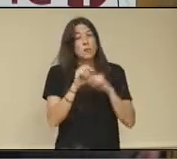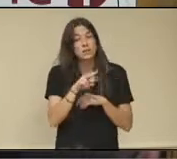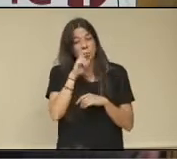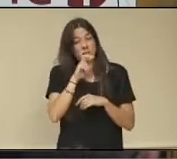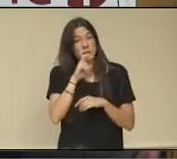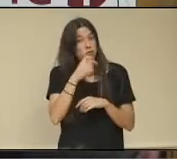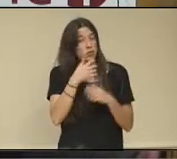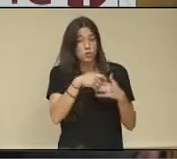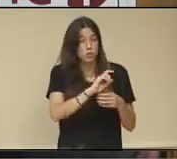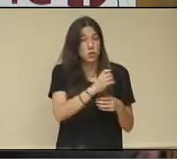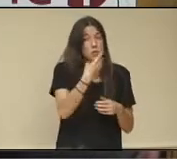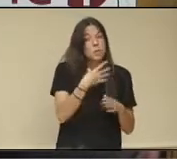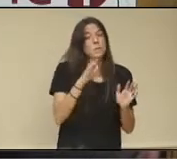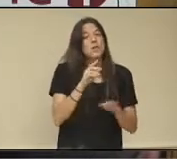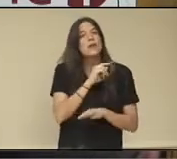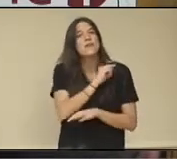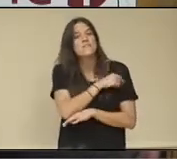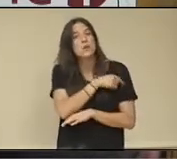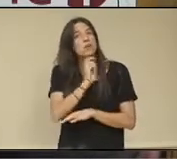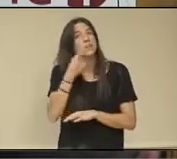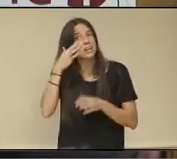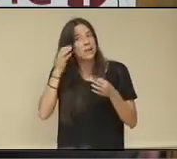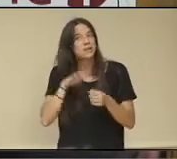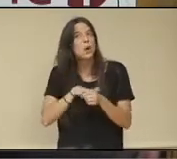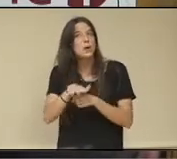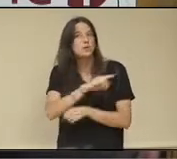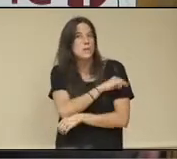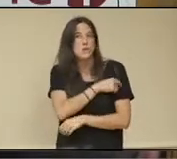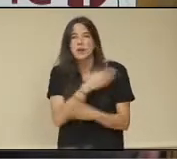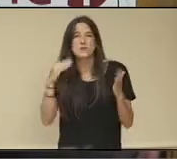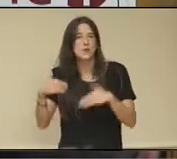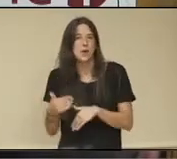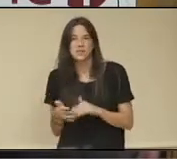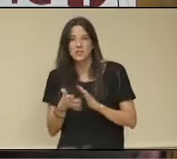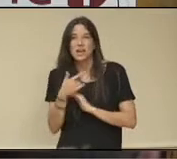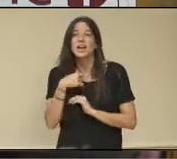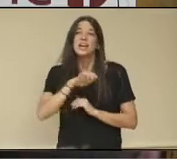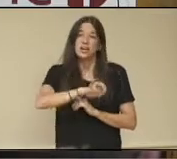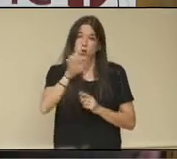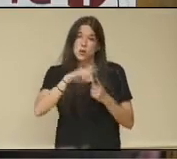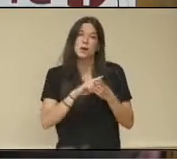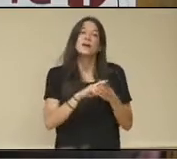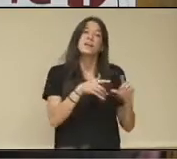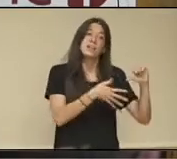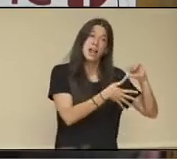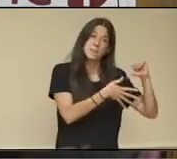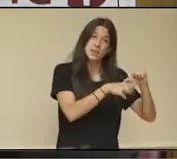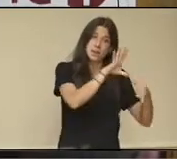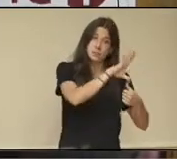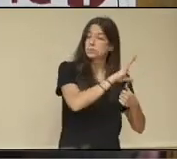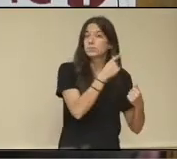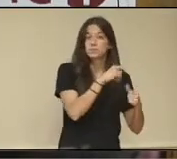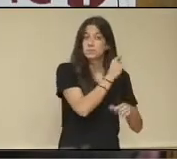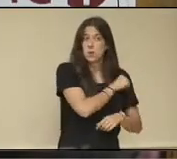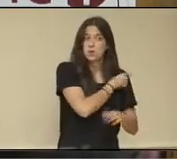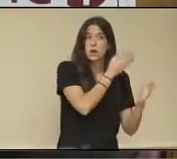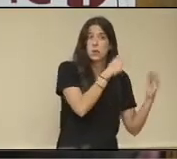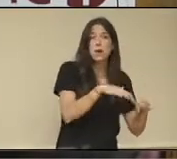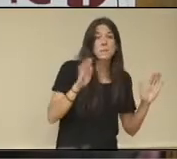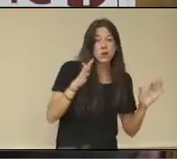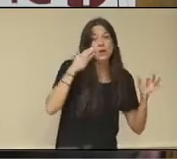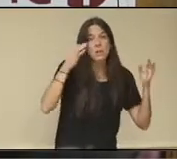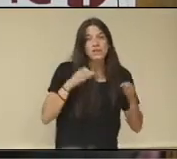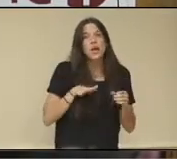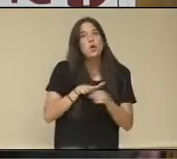una vacuna que la cobertura vacunal, no nos vacunamos ni en Europa ni en América, pero la cobertura vacunal es prácticamente